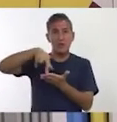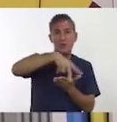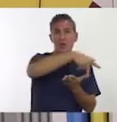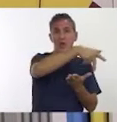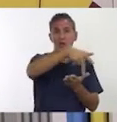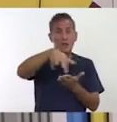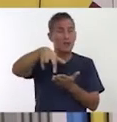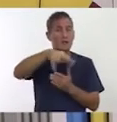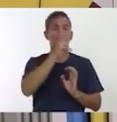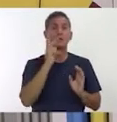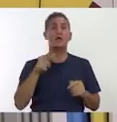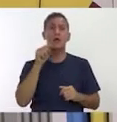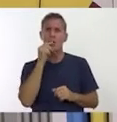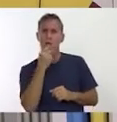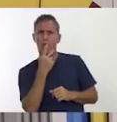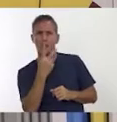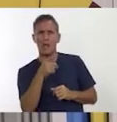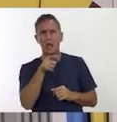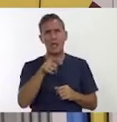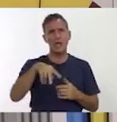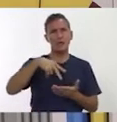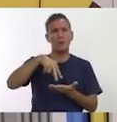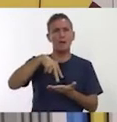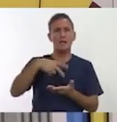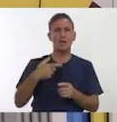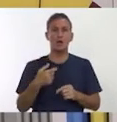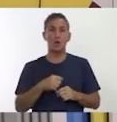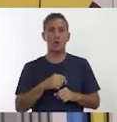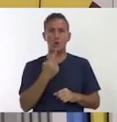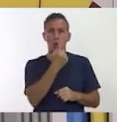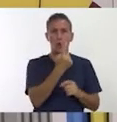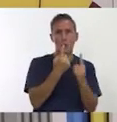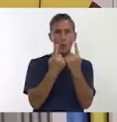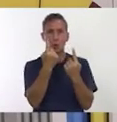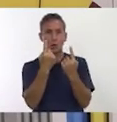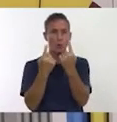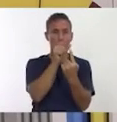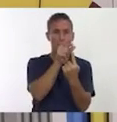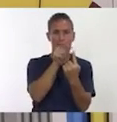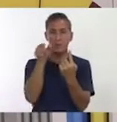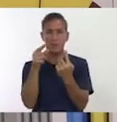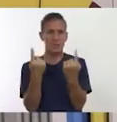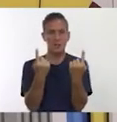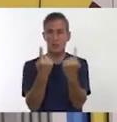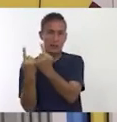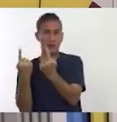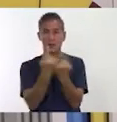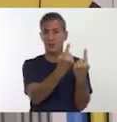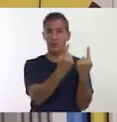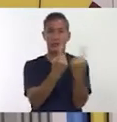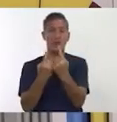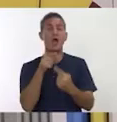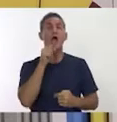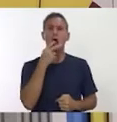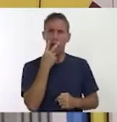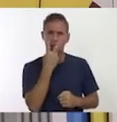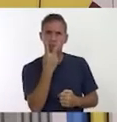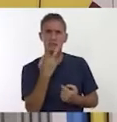en patines de hielo como en patines normales, ellos están bailando y uno se empuja al otro, ¿con qué fuerza lo